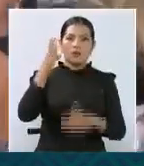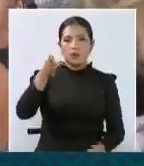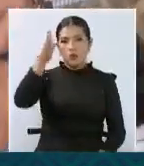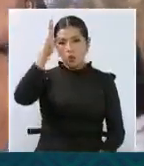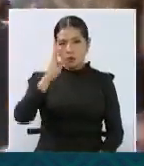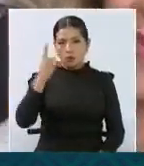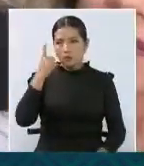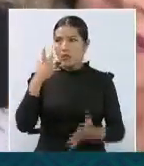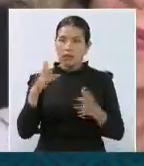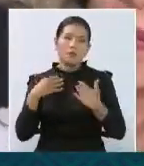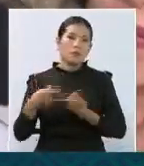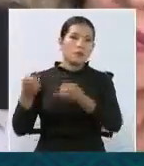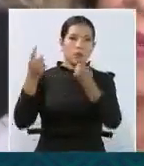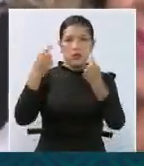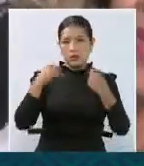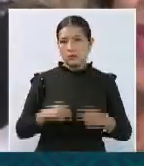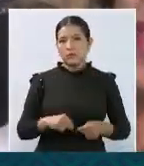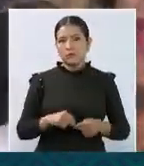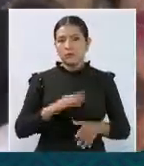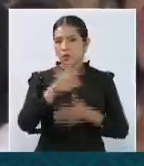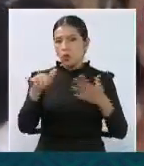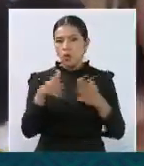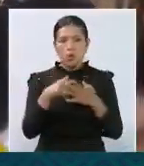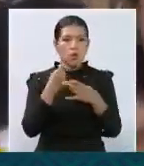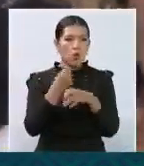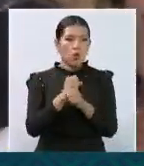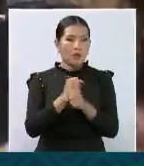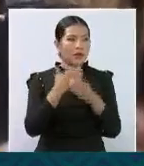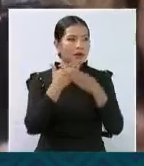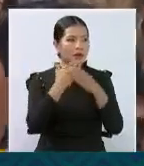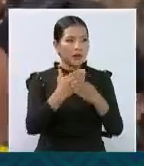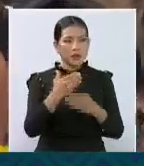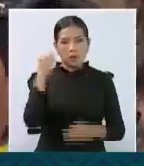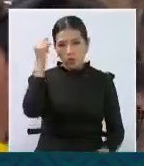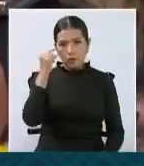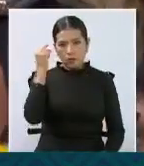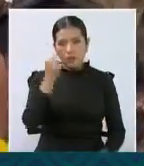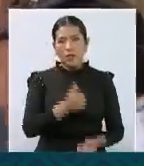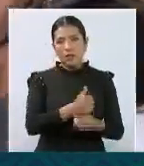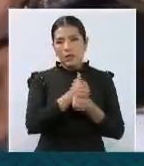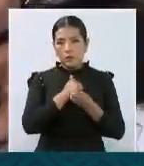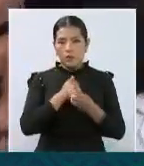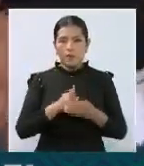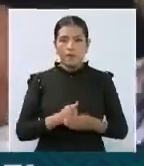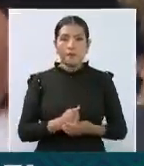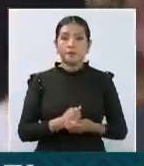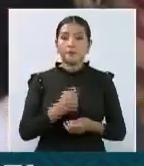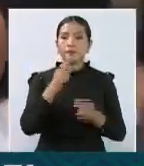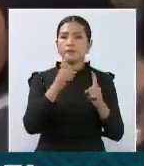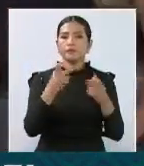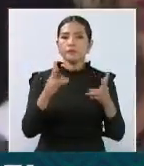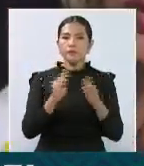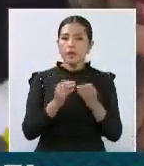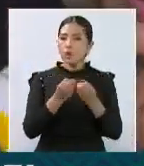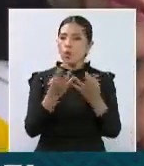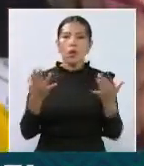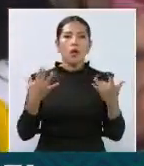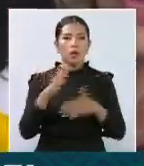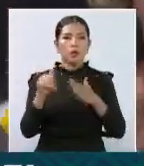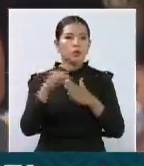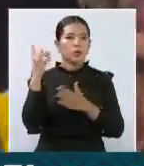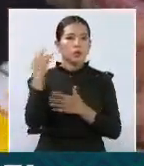el retorno. Todo ha sido obra de él, gracias al gobierno que nos ha ayudado. ¿Cuántos bolivianos han llegado de Israel